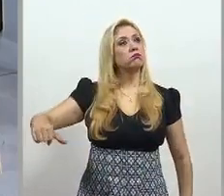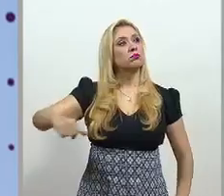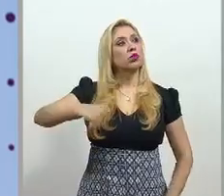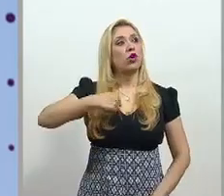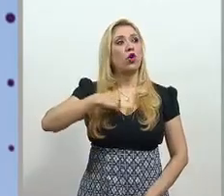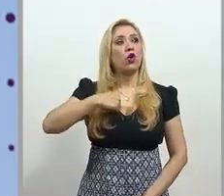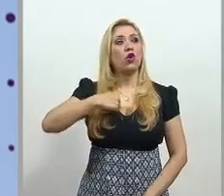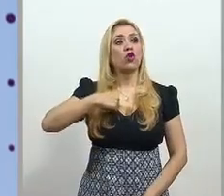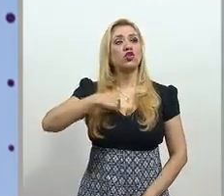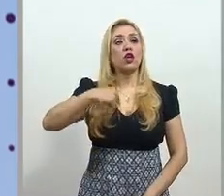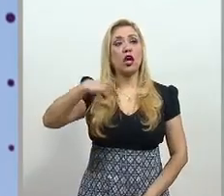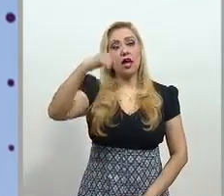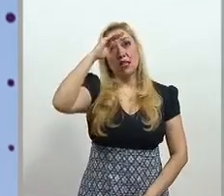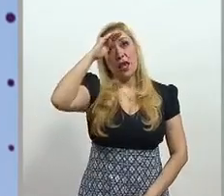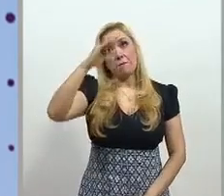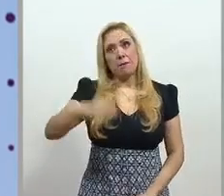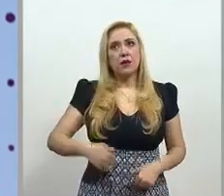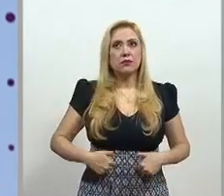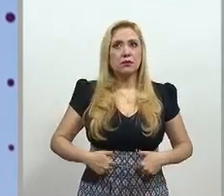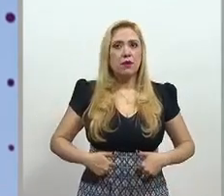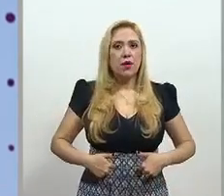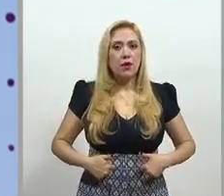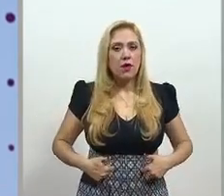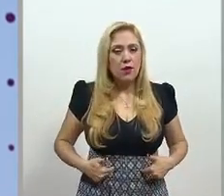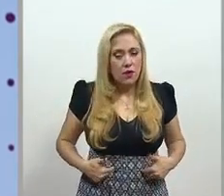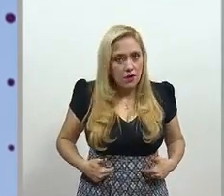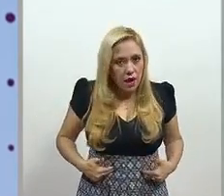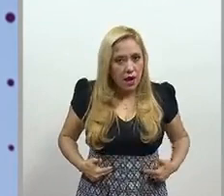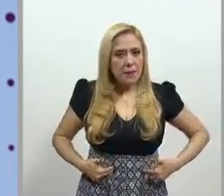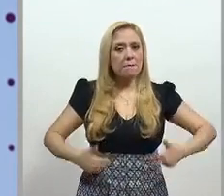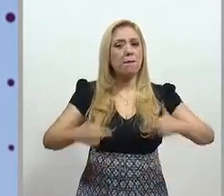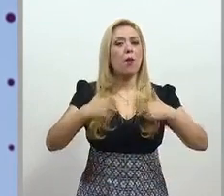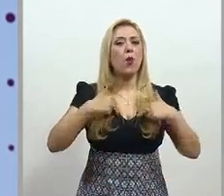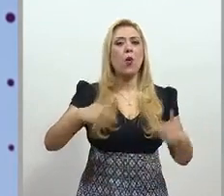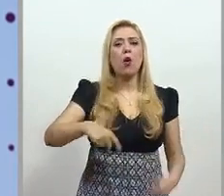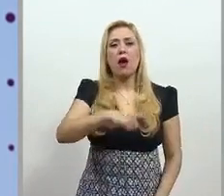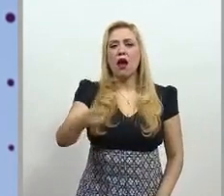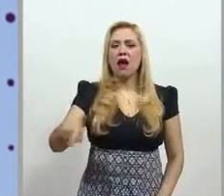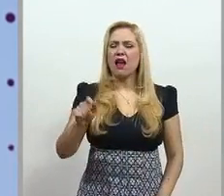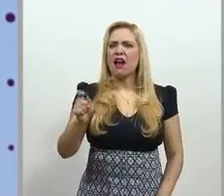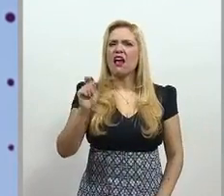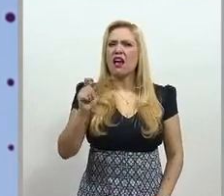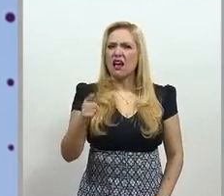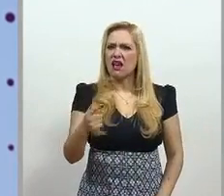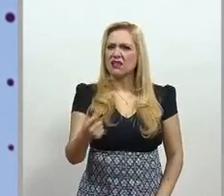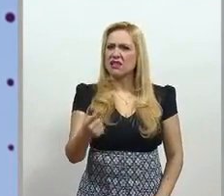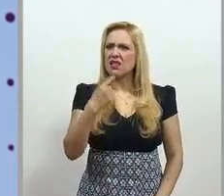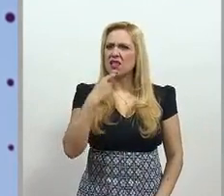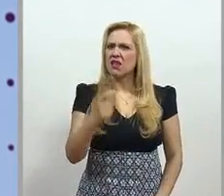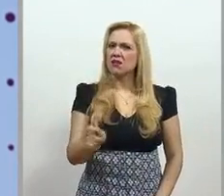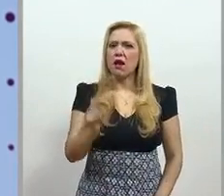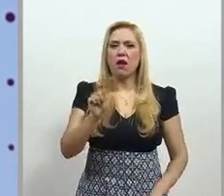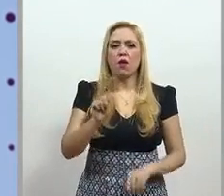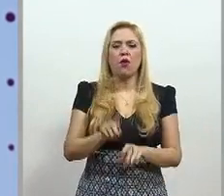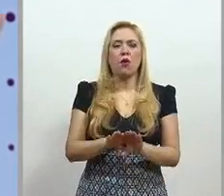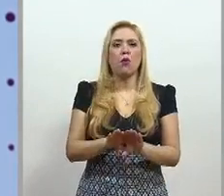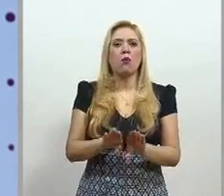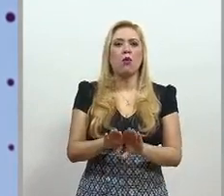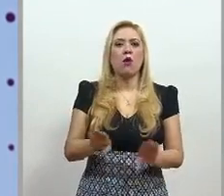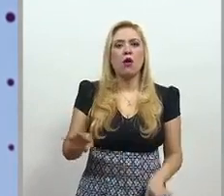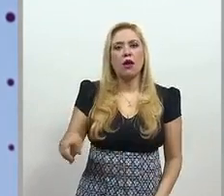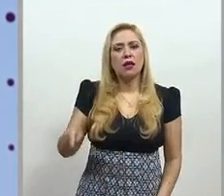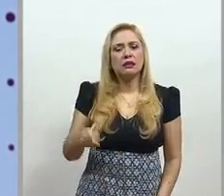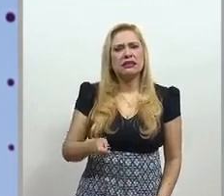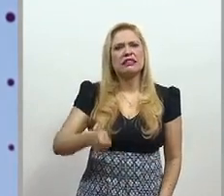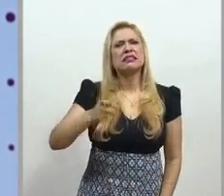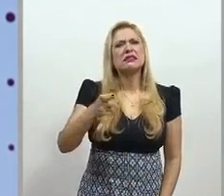puedan ellos también defenderse. Hay un derecho a la participación pública, no solamente acceso a la información, sino también a la toma de decisiones. Y aquí diría,